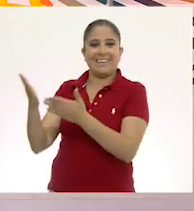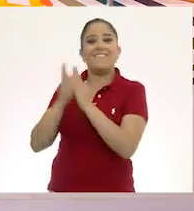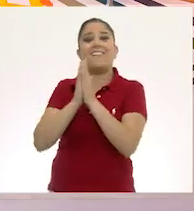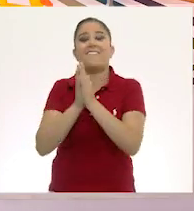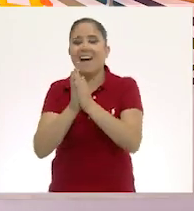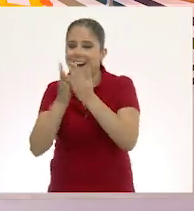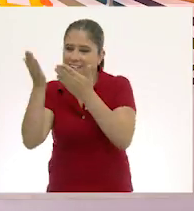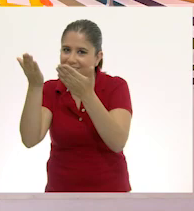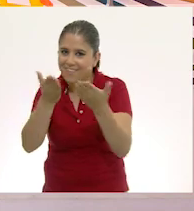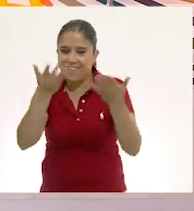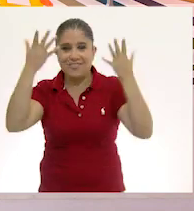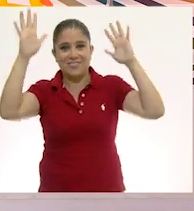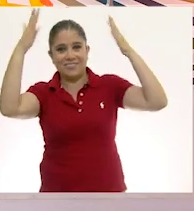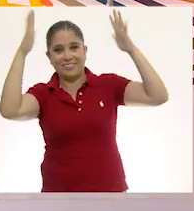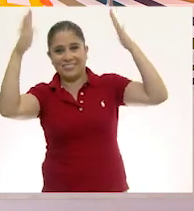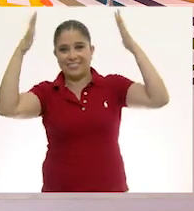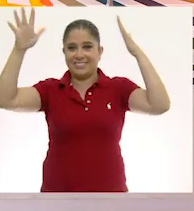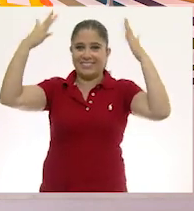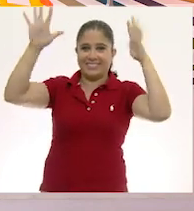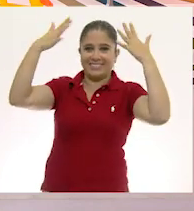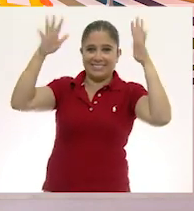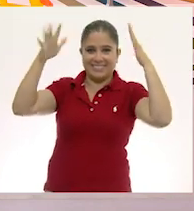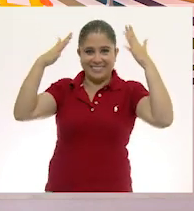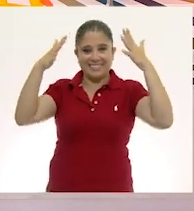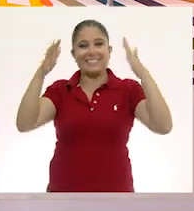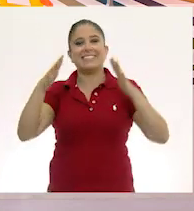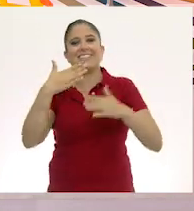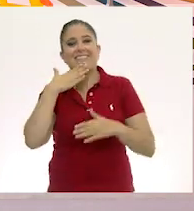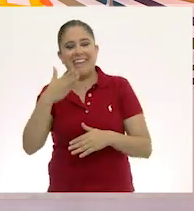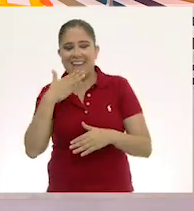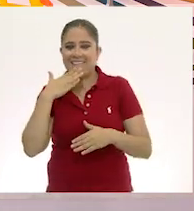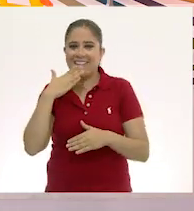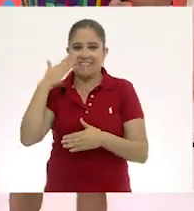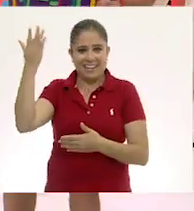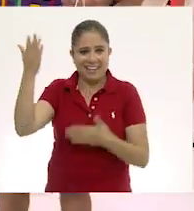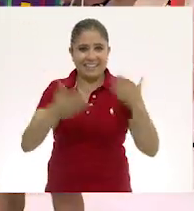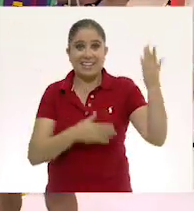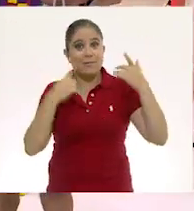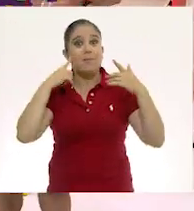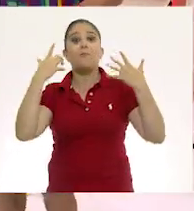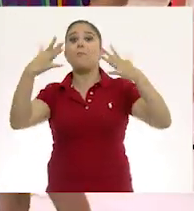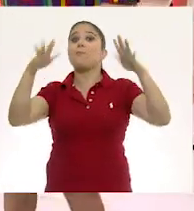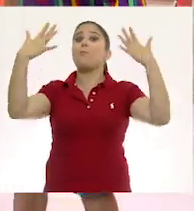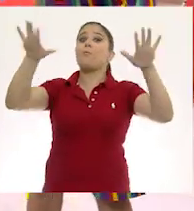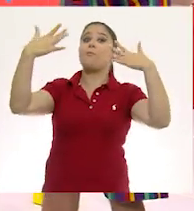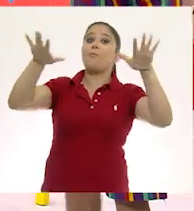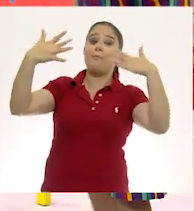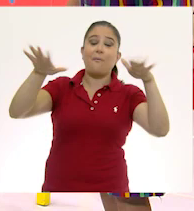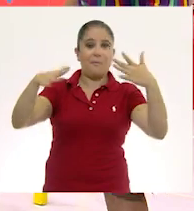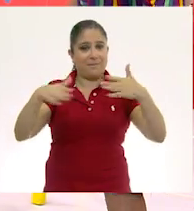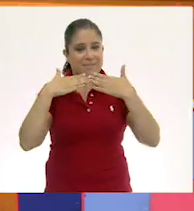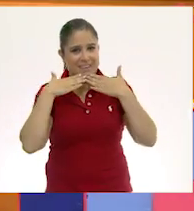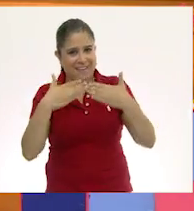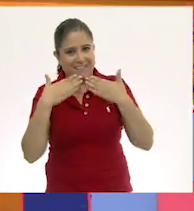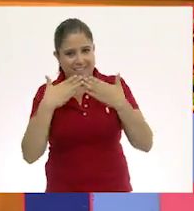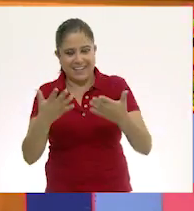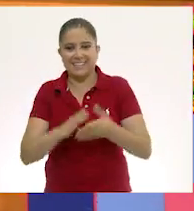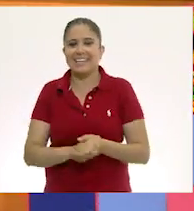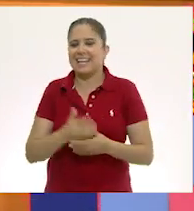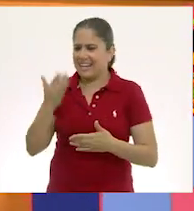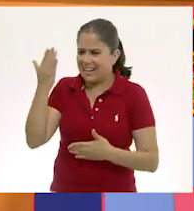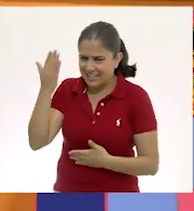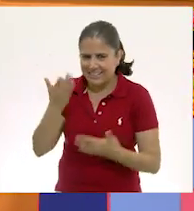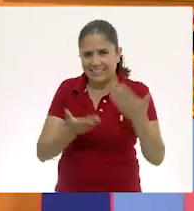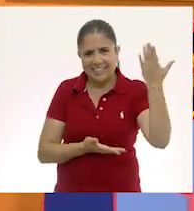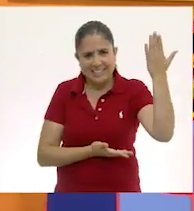favor, recíbanlo como se merece. En los aplausos se oyen hasta allá. Mira, muy bien. Excelente. Gracias,